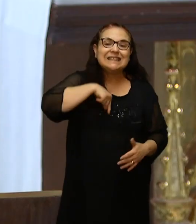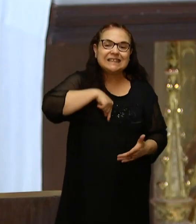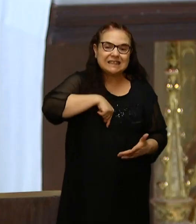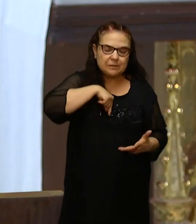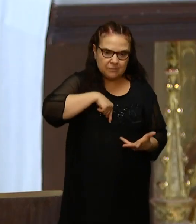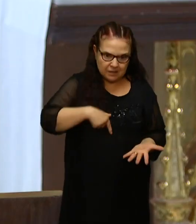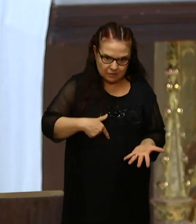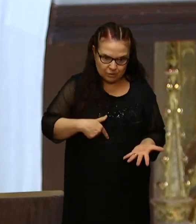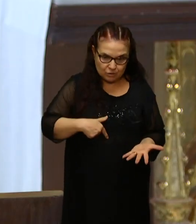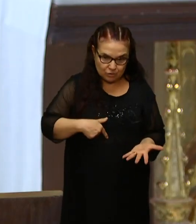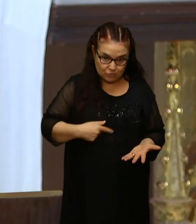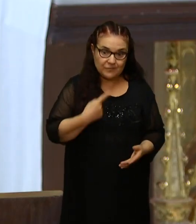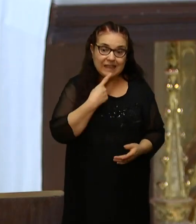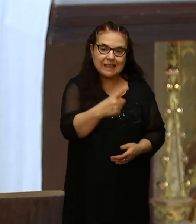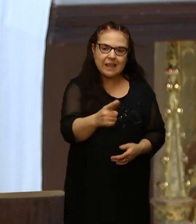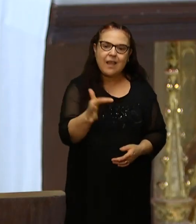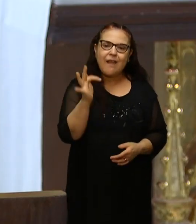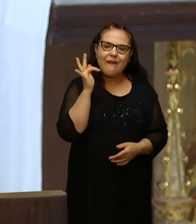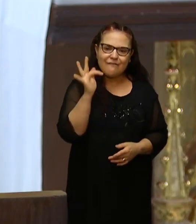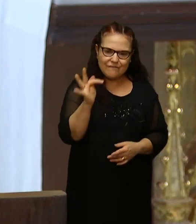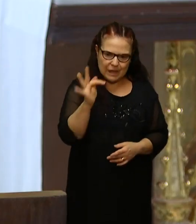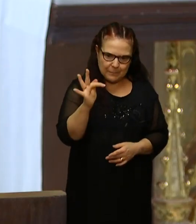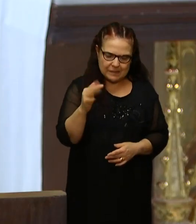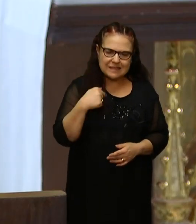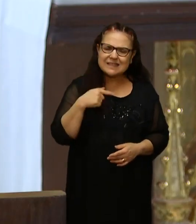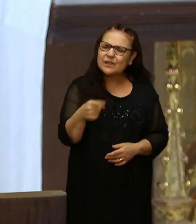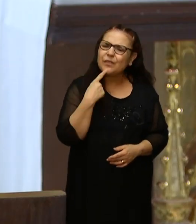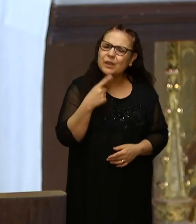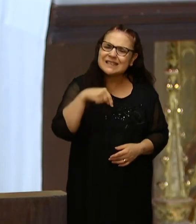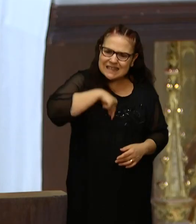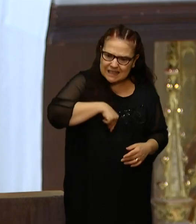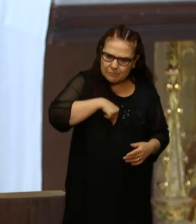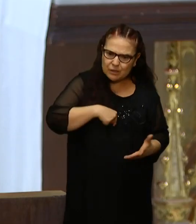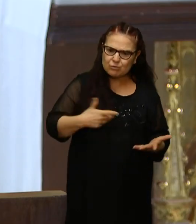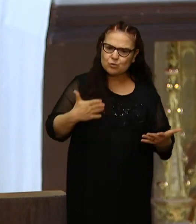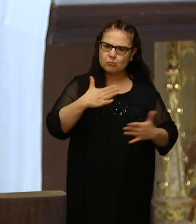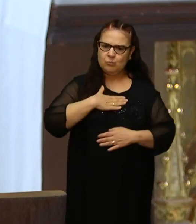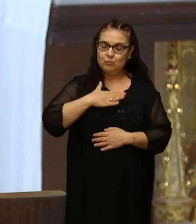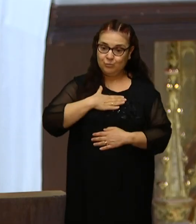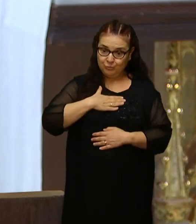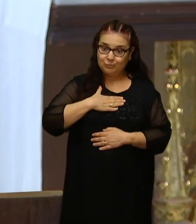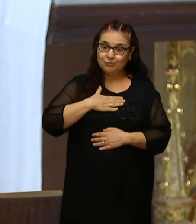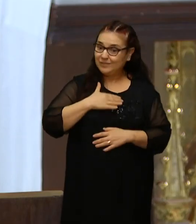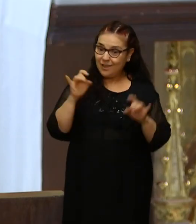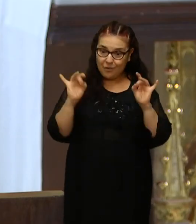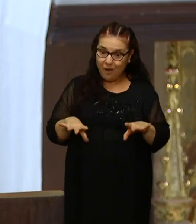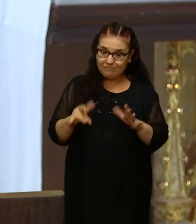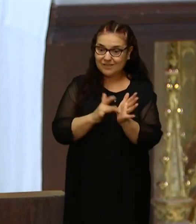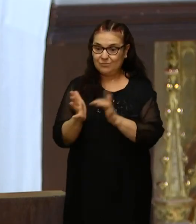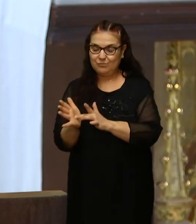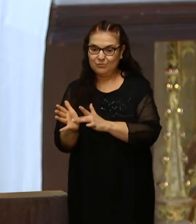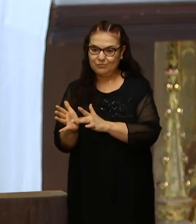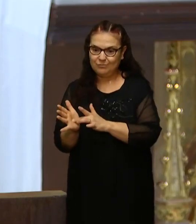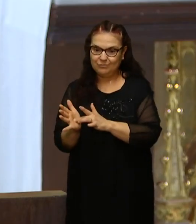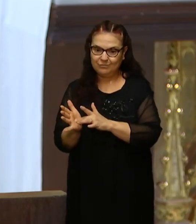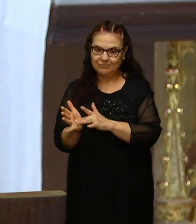dice a los filipenses, «tened los sentimientos propios de Cristo Jesús». ¿Y qué es